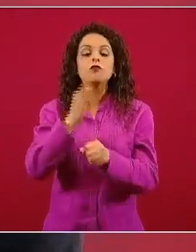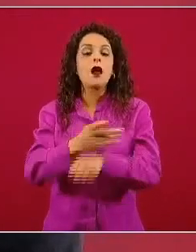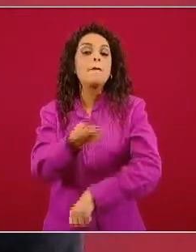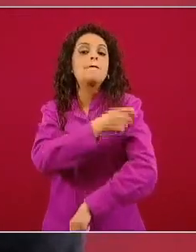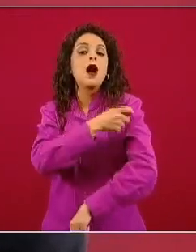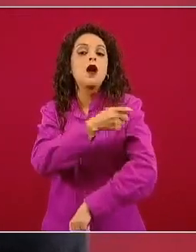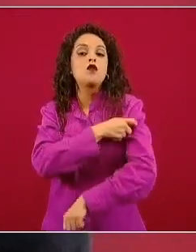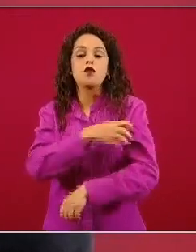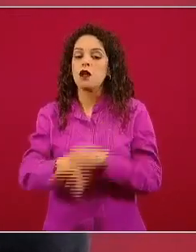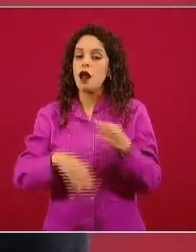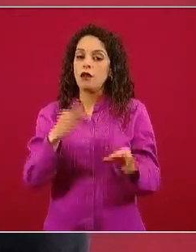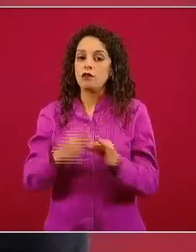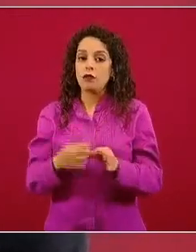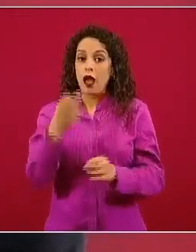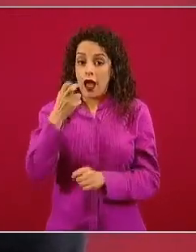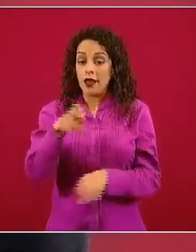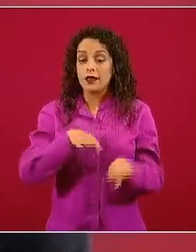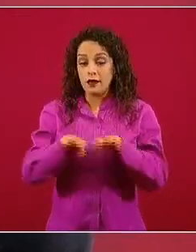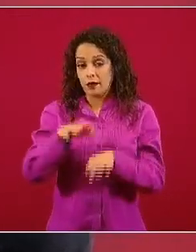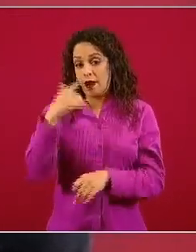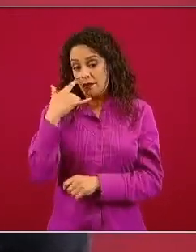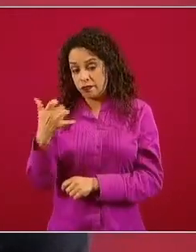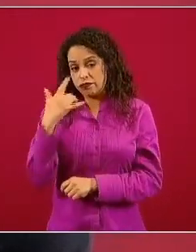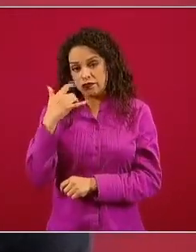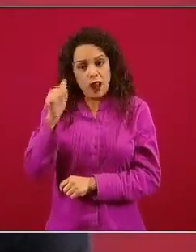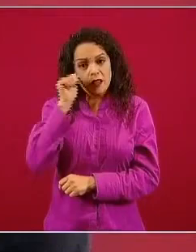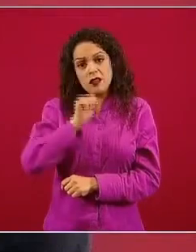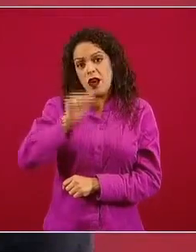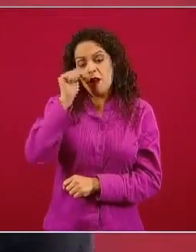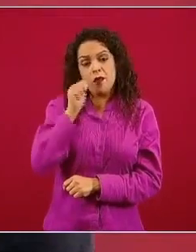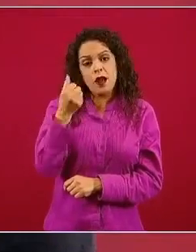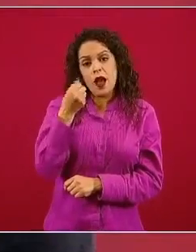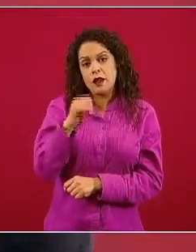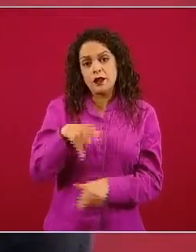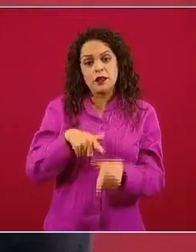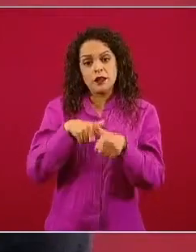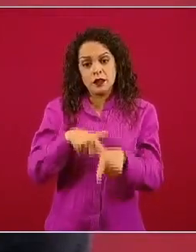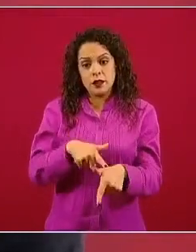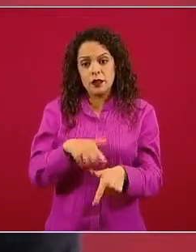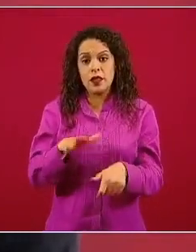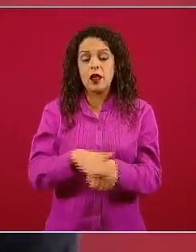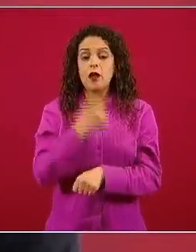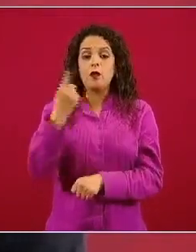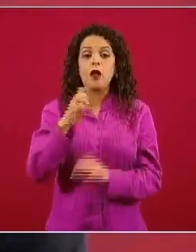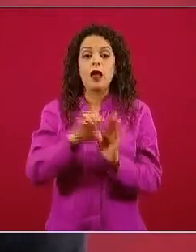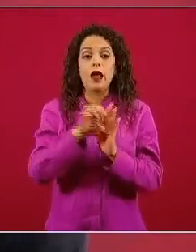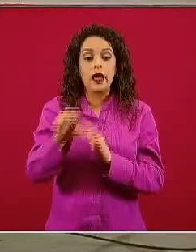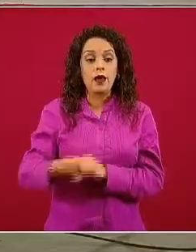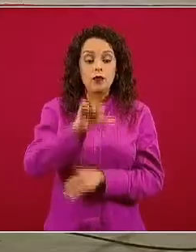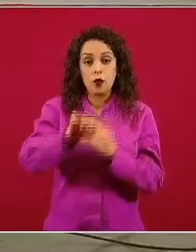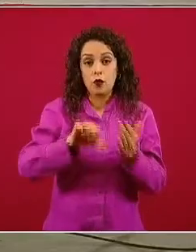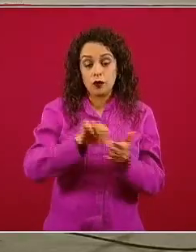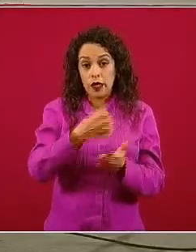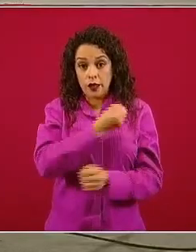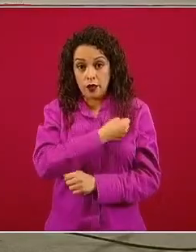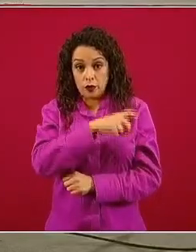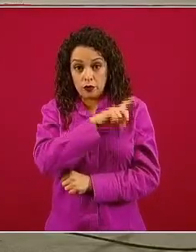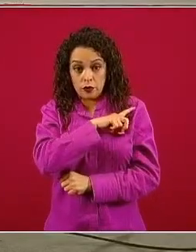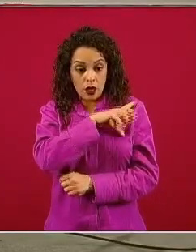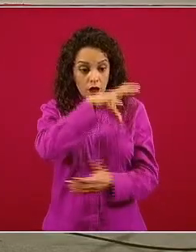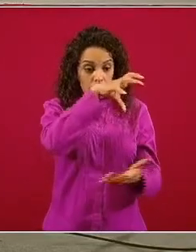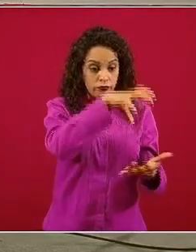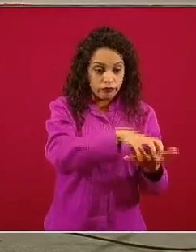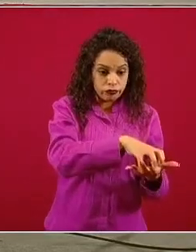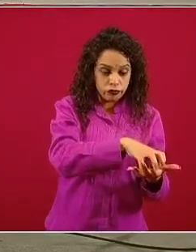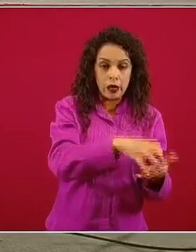esfuerzo constante, porque partimos desde precisamente un centro de salud o un puesto de vacunación que puede estar en una